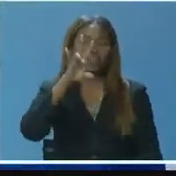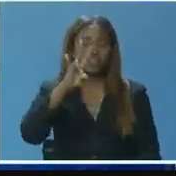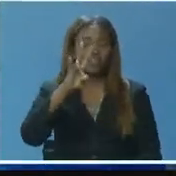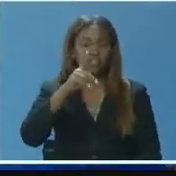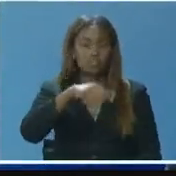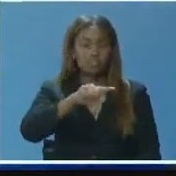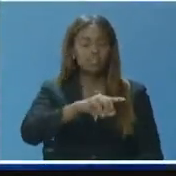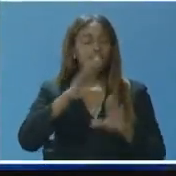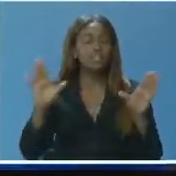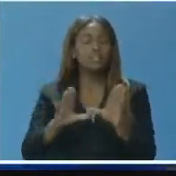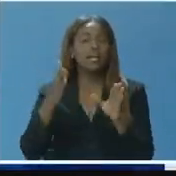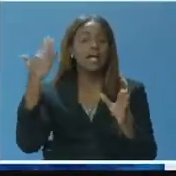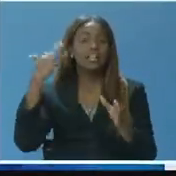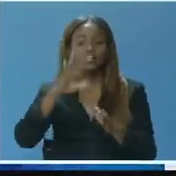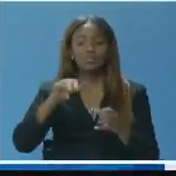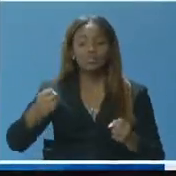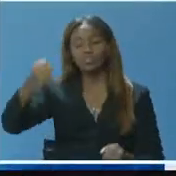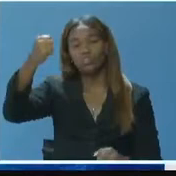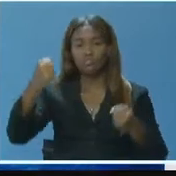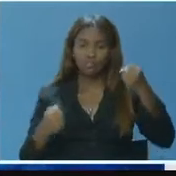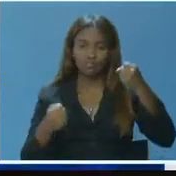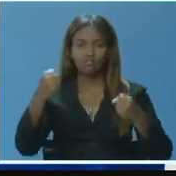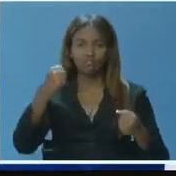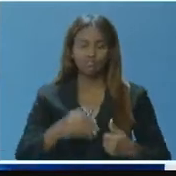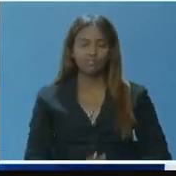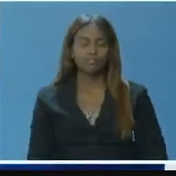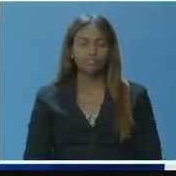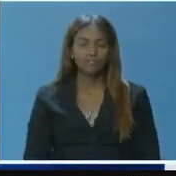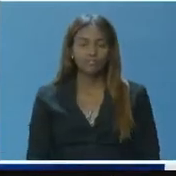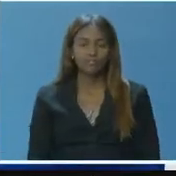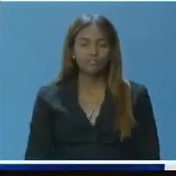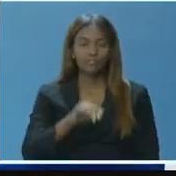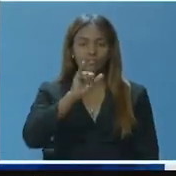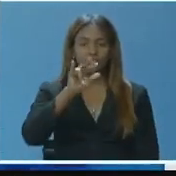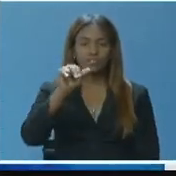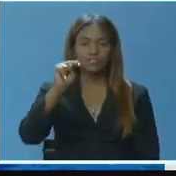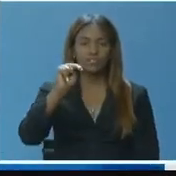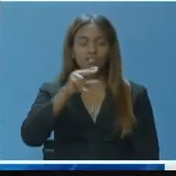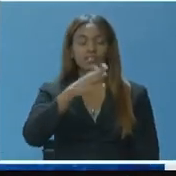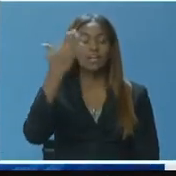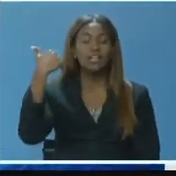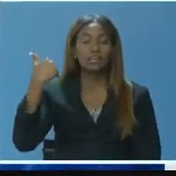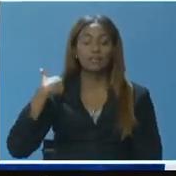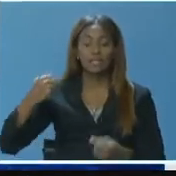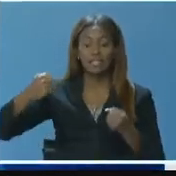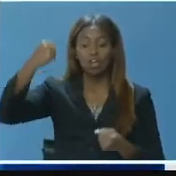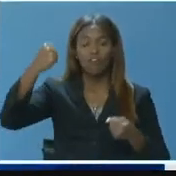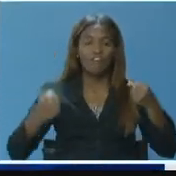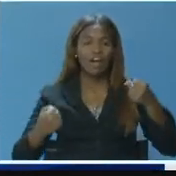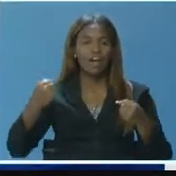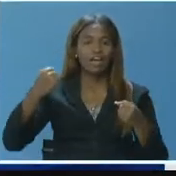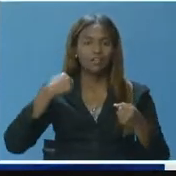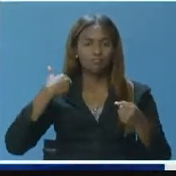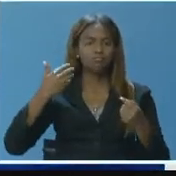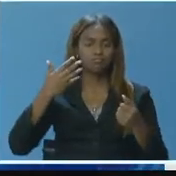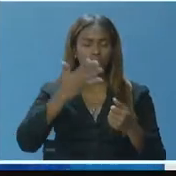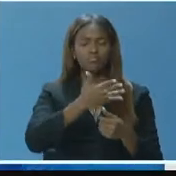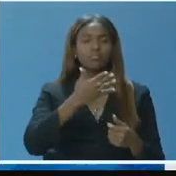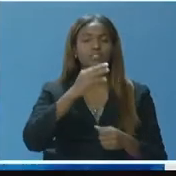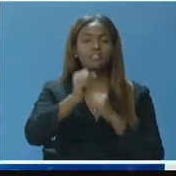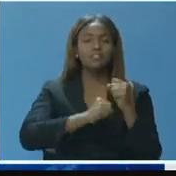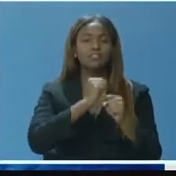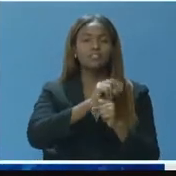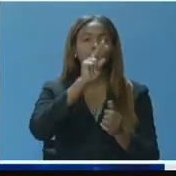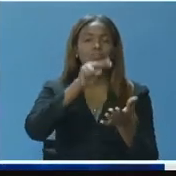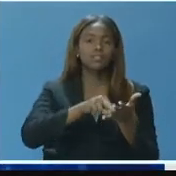trabajó para él como chofer. Iván Paulino fue mi chofer en el periodo 2006-2007. ¿Cuántos años hace de eso? 14, 15